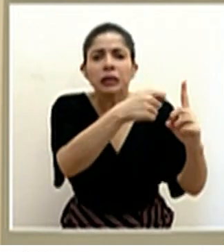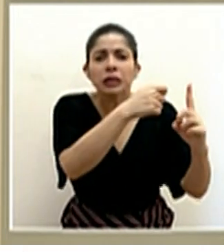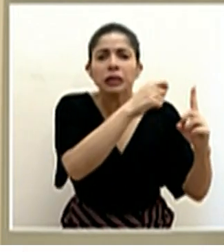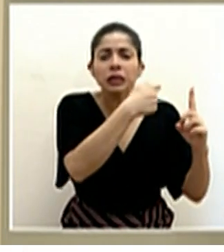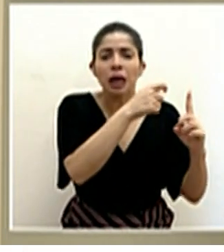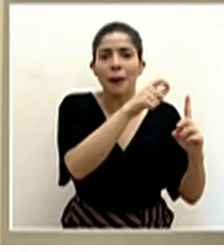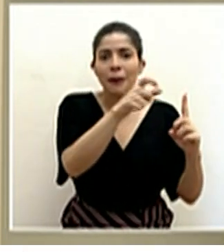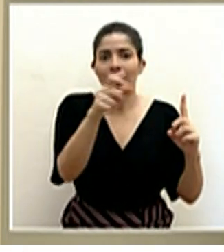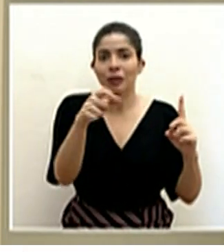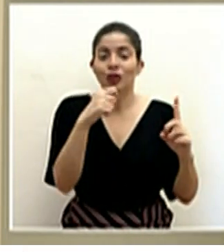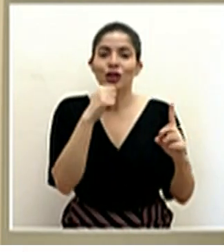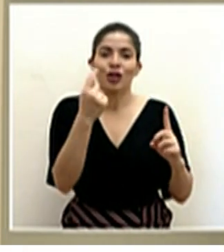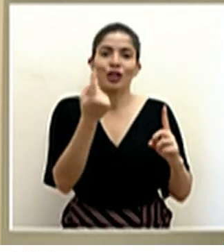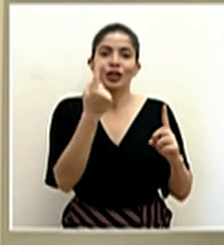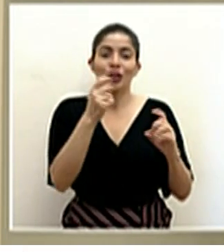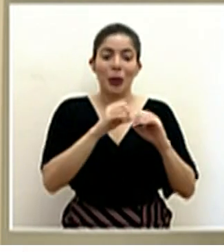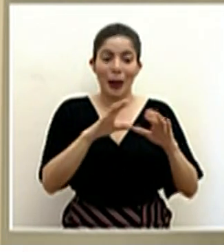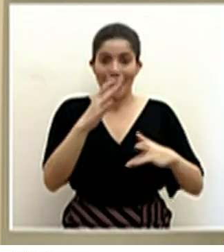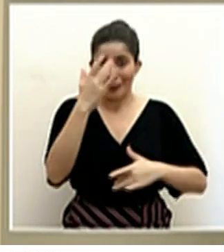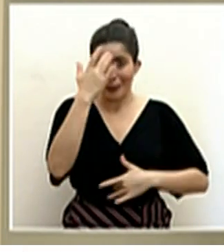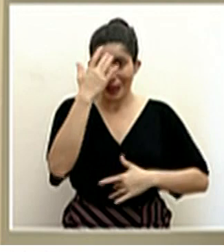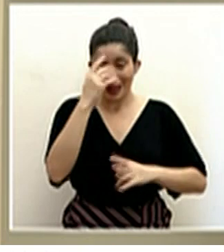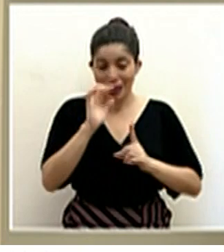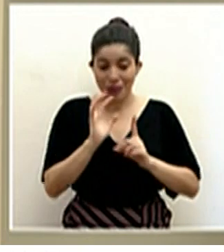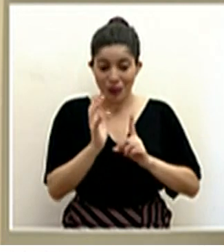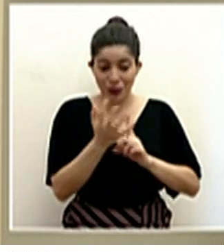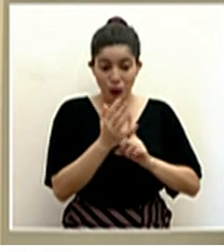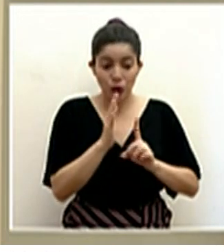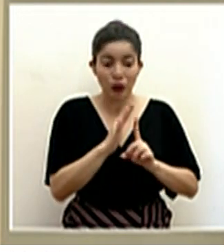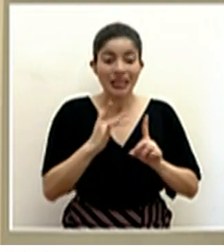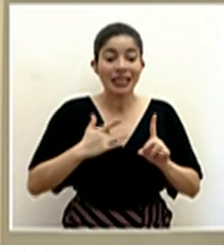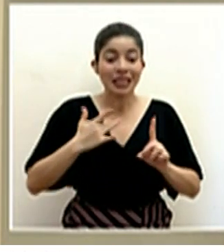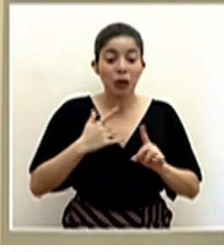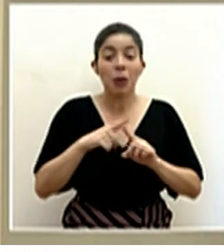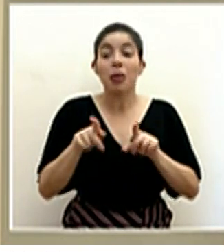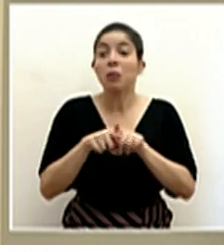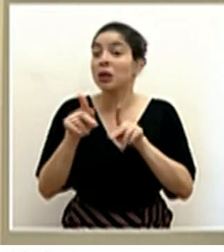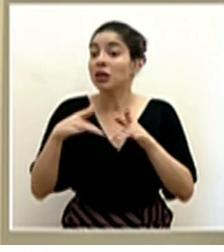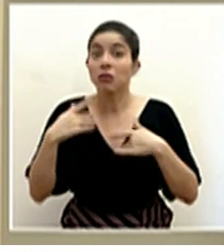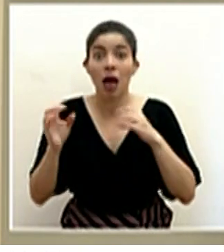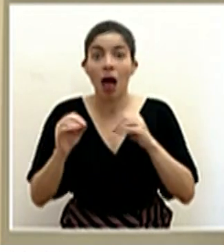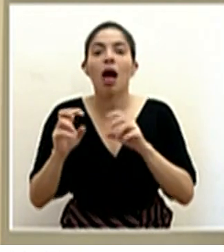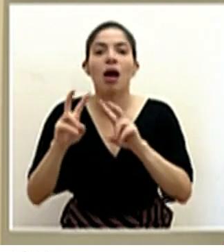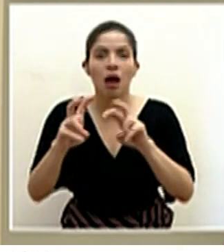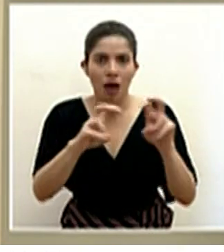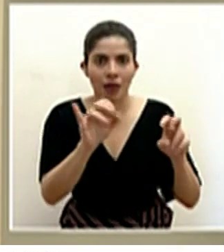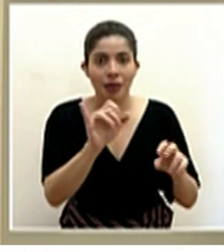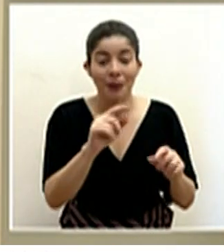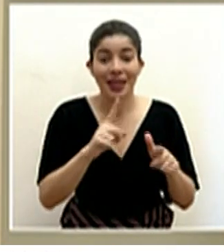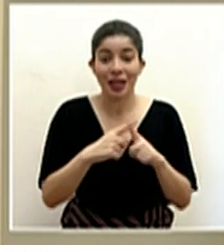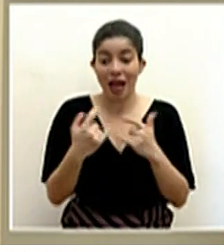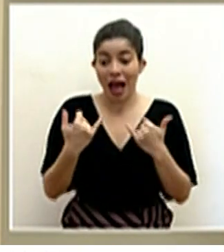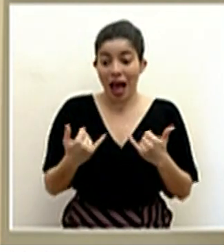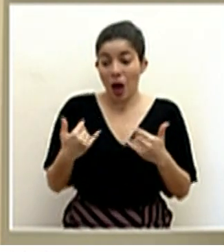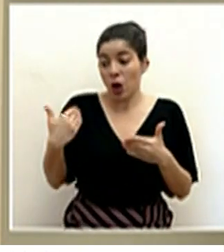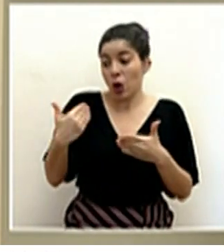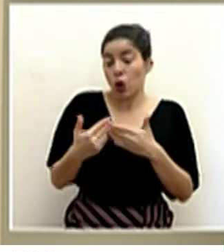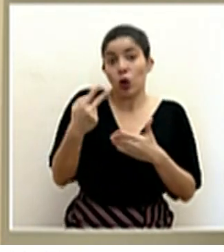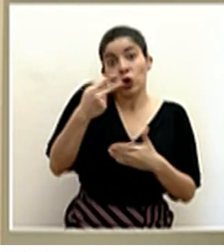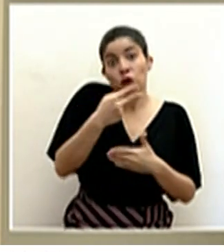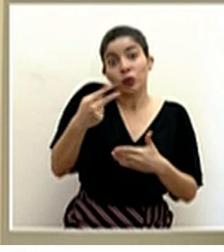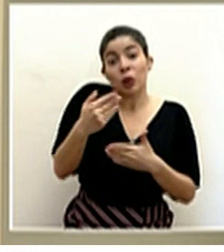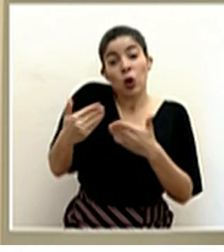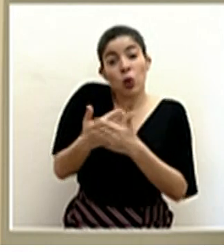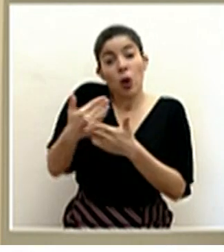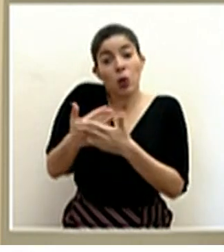la pesquisa epidemiológica de los sintomáticos. Así que los nuevos casos en general, en las últimas dos